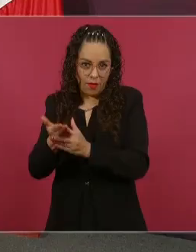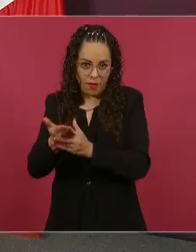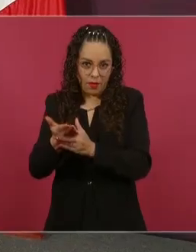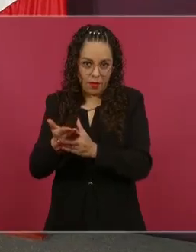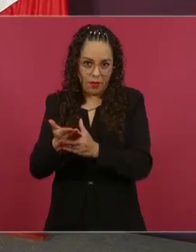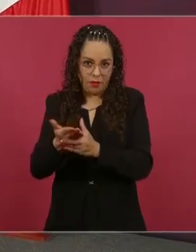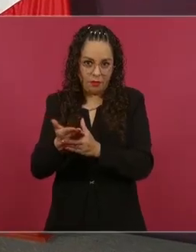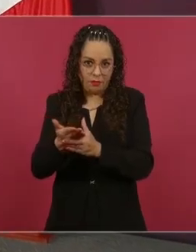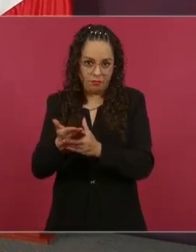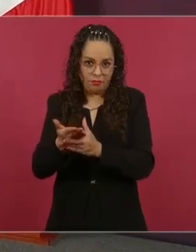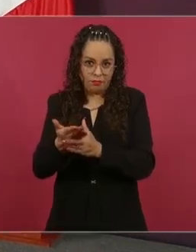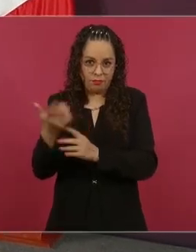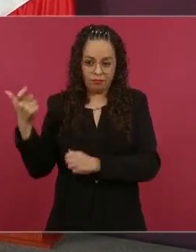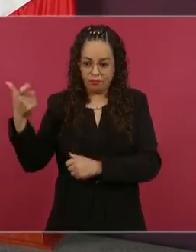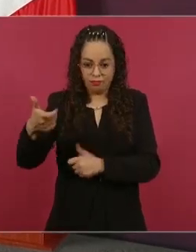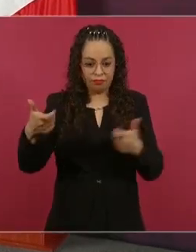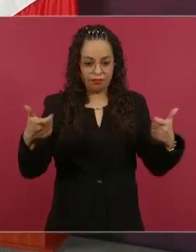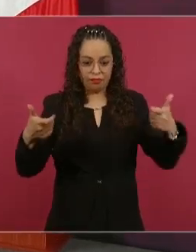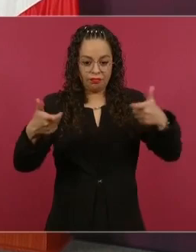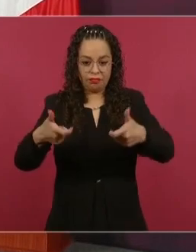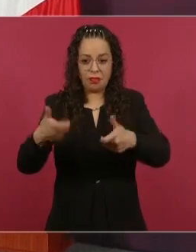Y así,